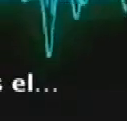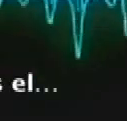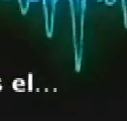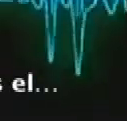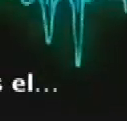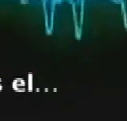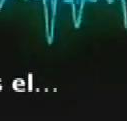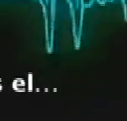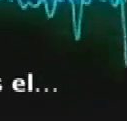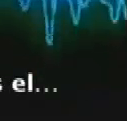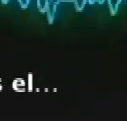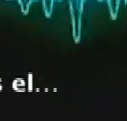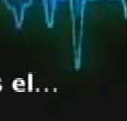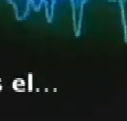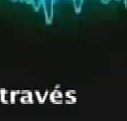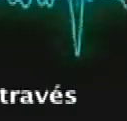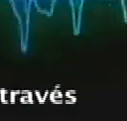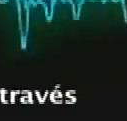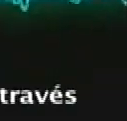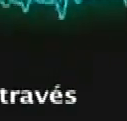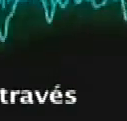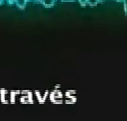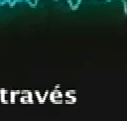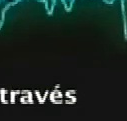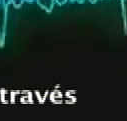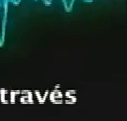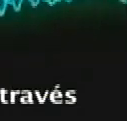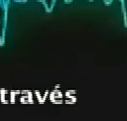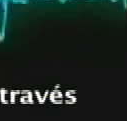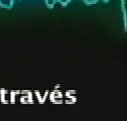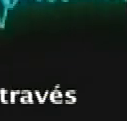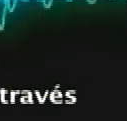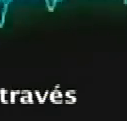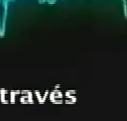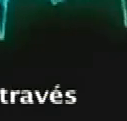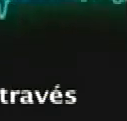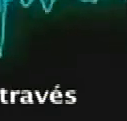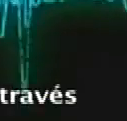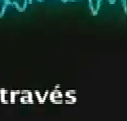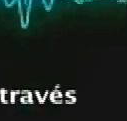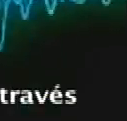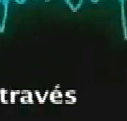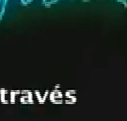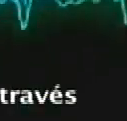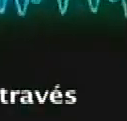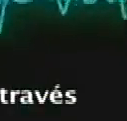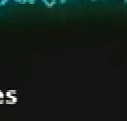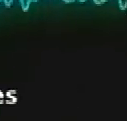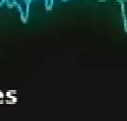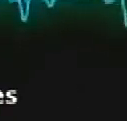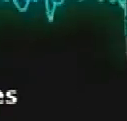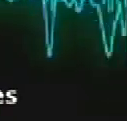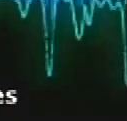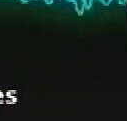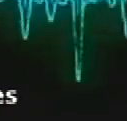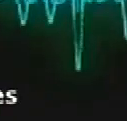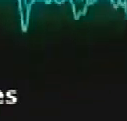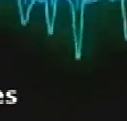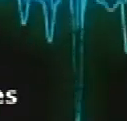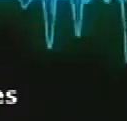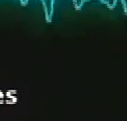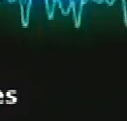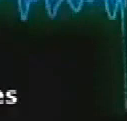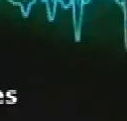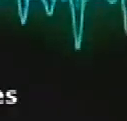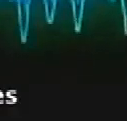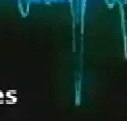pendiente, pendiente, que tú vamos a comunicarnos contigo a través de tu teléfono. Pendiente en las